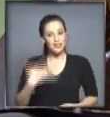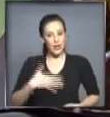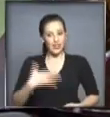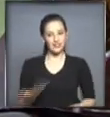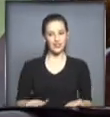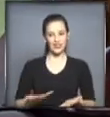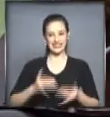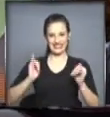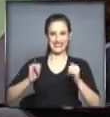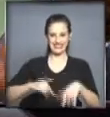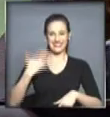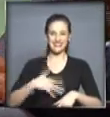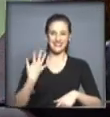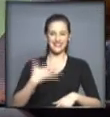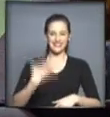contentos?